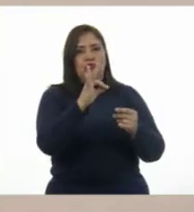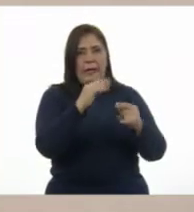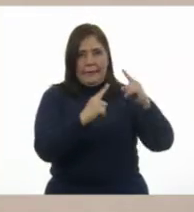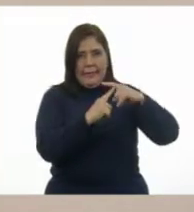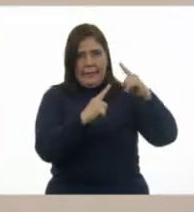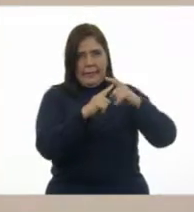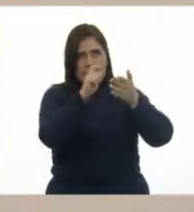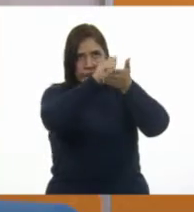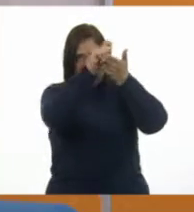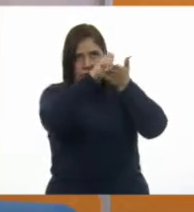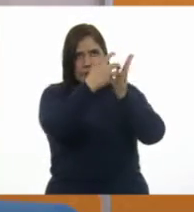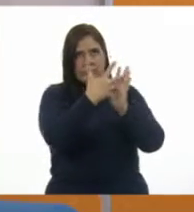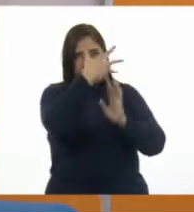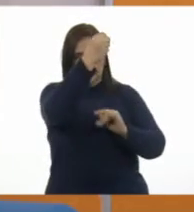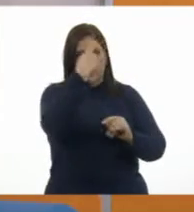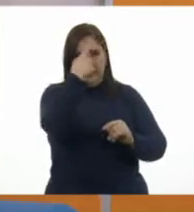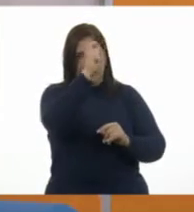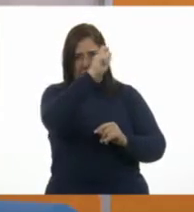tarea. Muy bien.